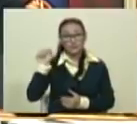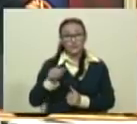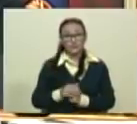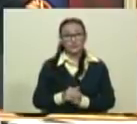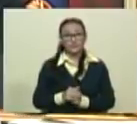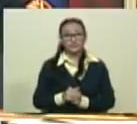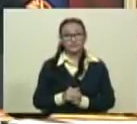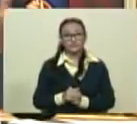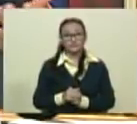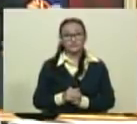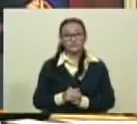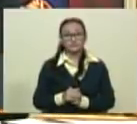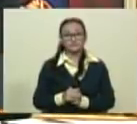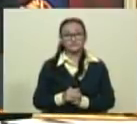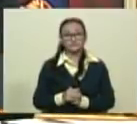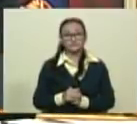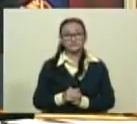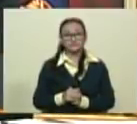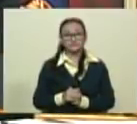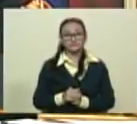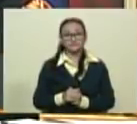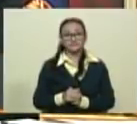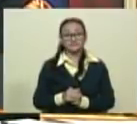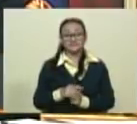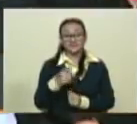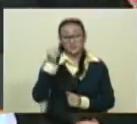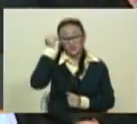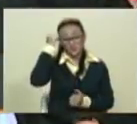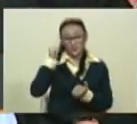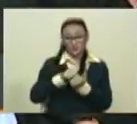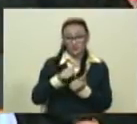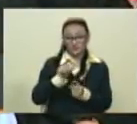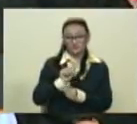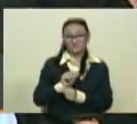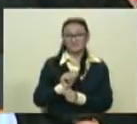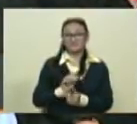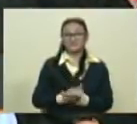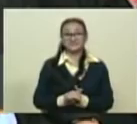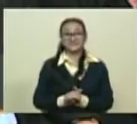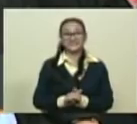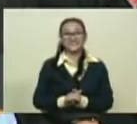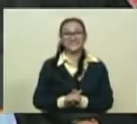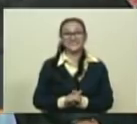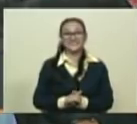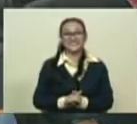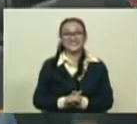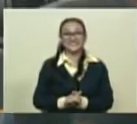Papaito, deberías decirme. Papito.